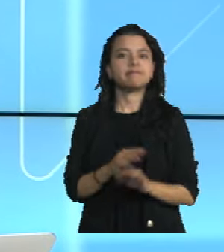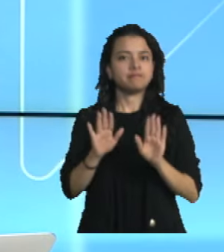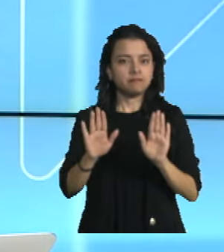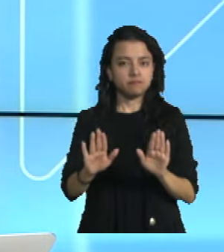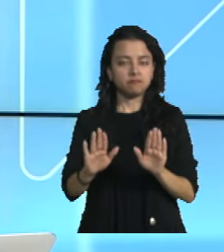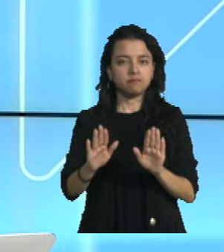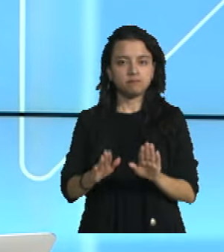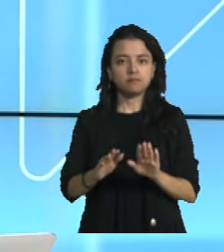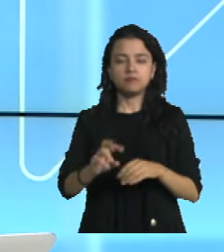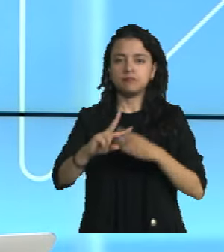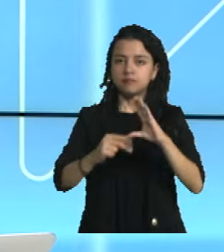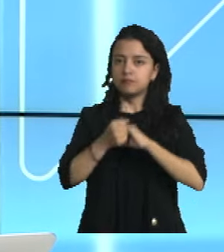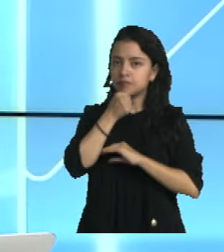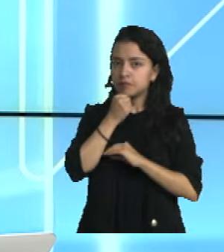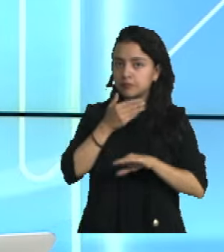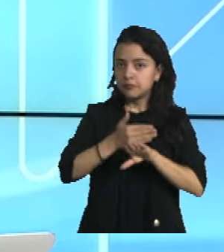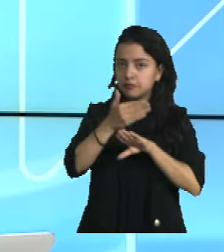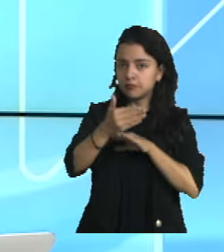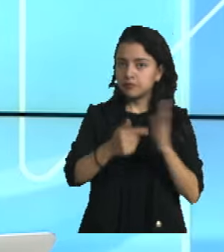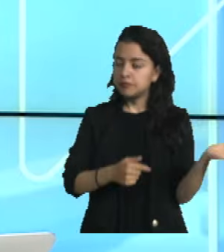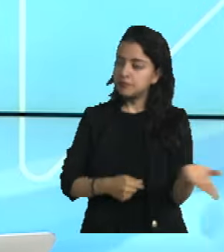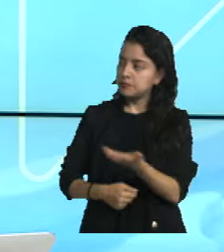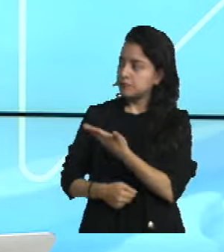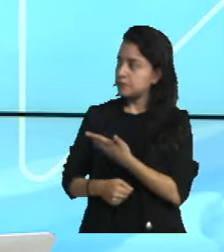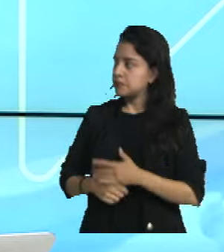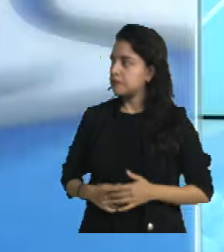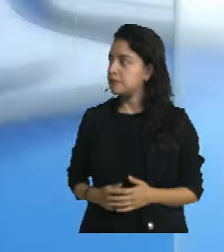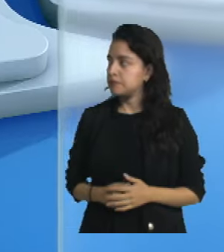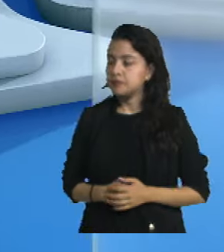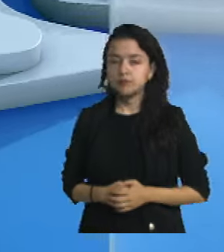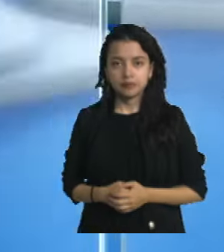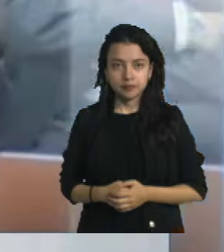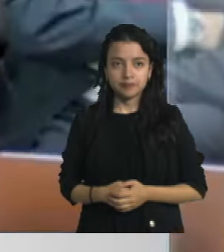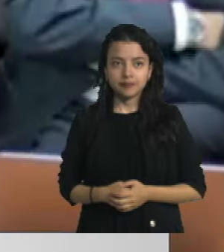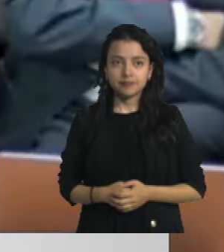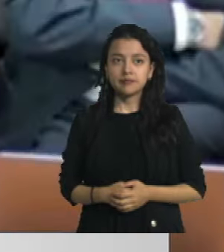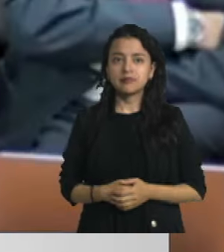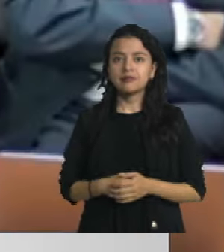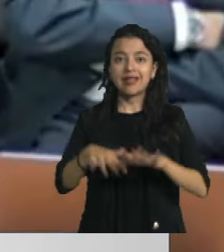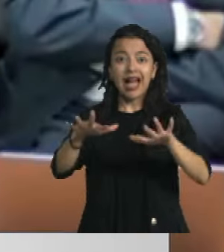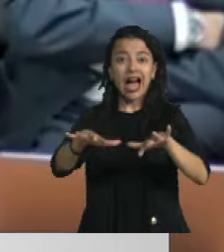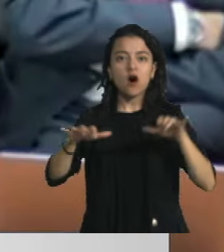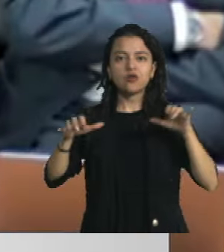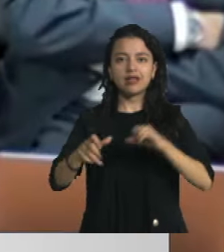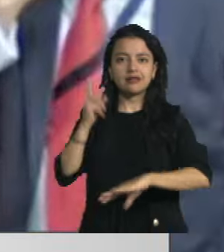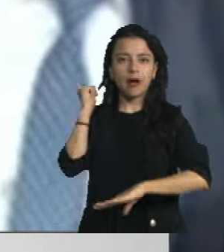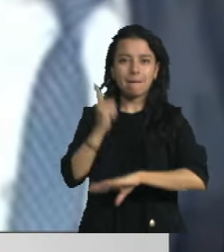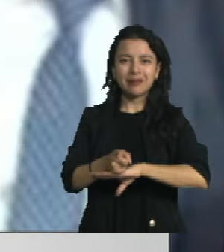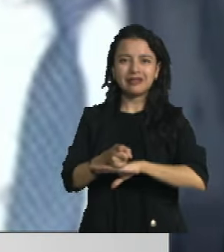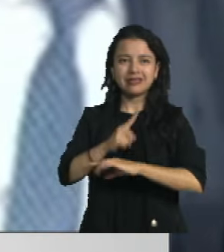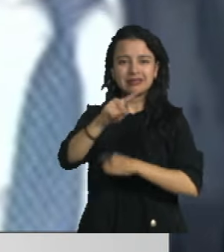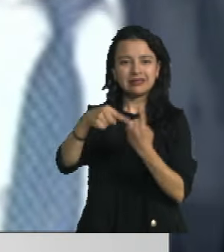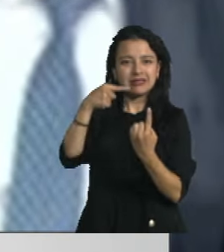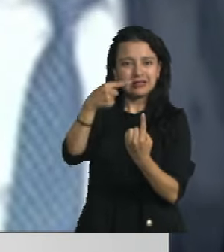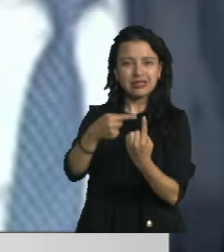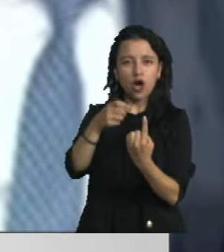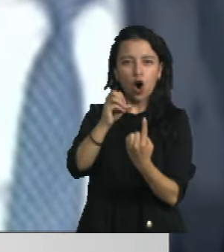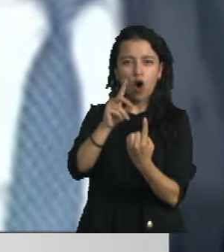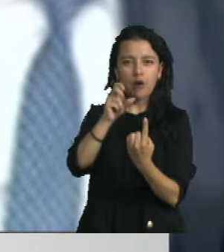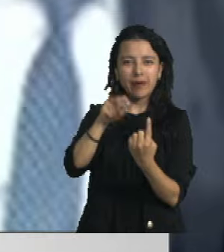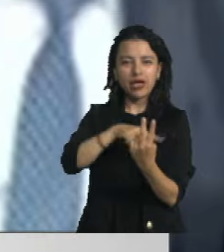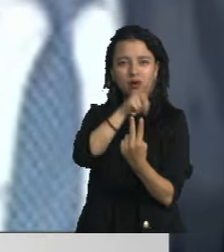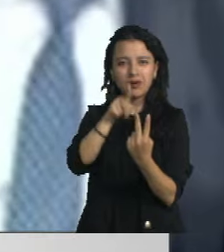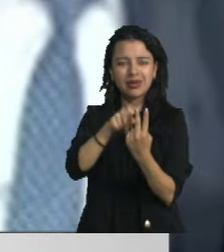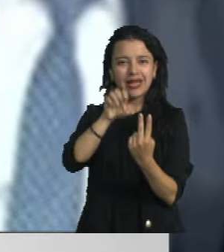Hacemos una pausa en Noticentro 1 CMI y al regresar espere. Avanza audiencia de imputación de cargos a Olmedo López y